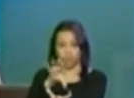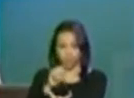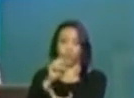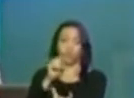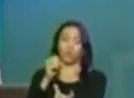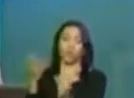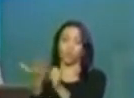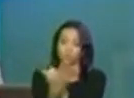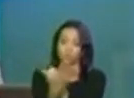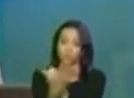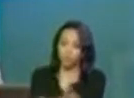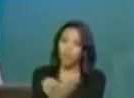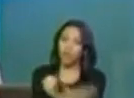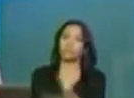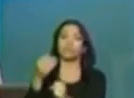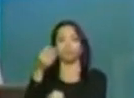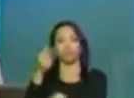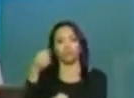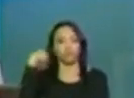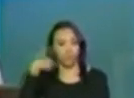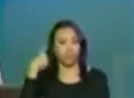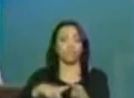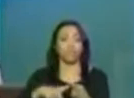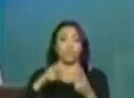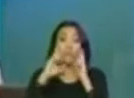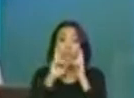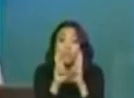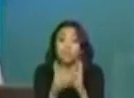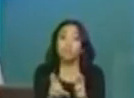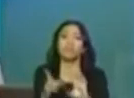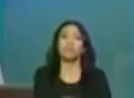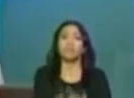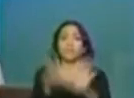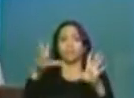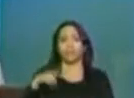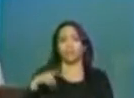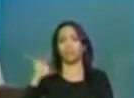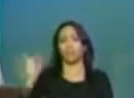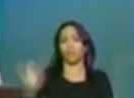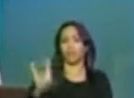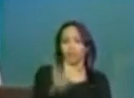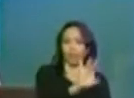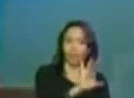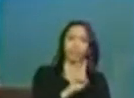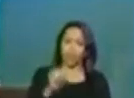los principios del derecho y del respeto a las libertades individuales